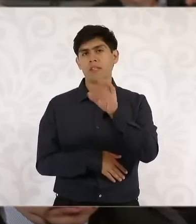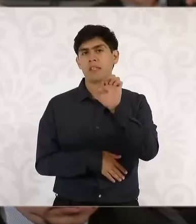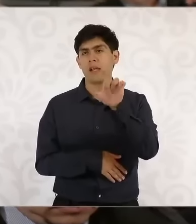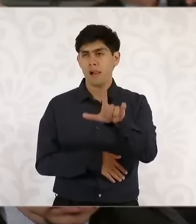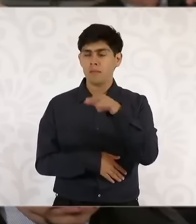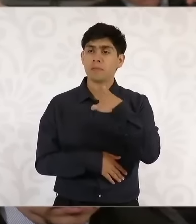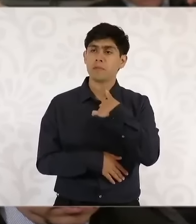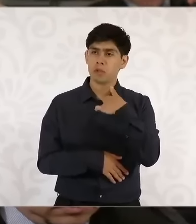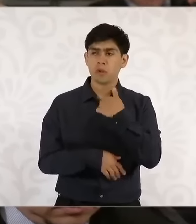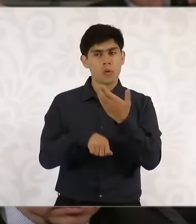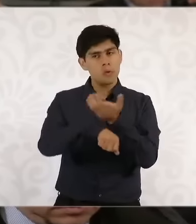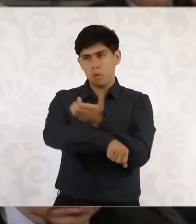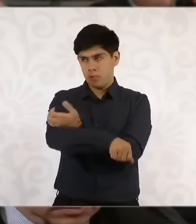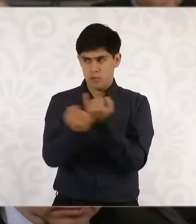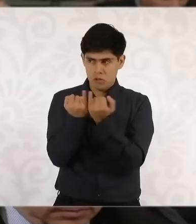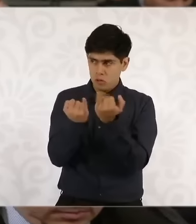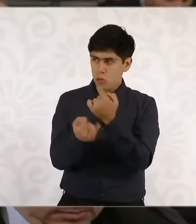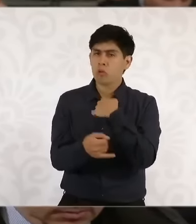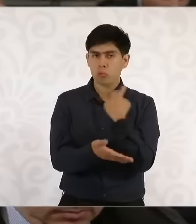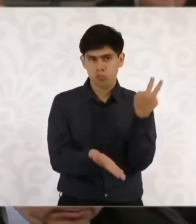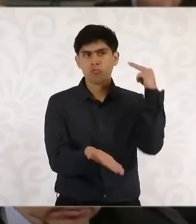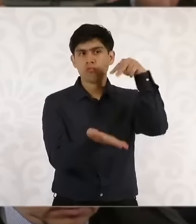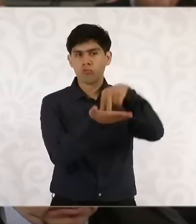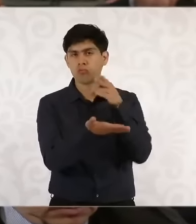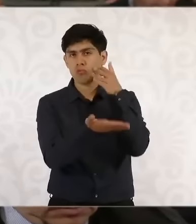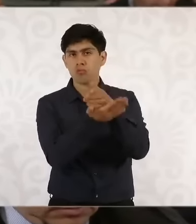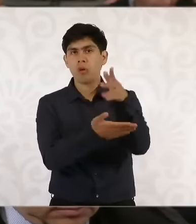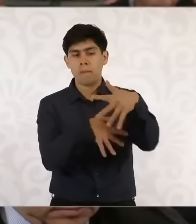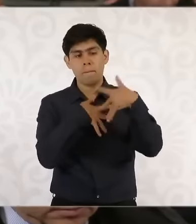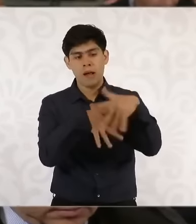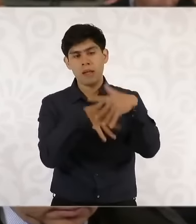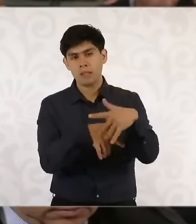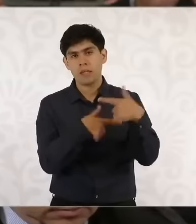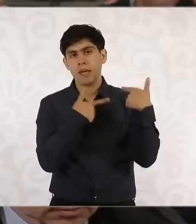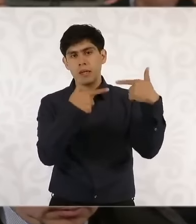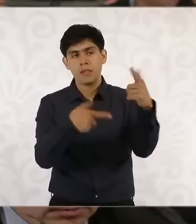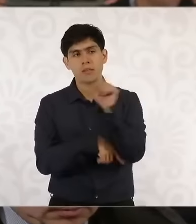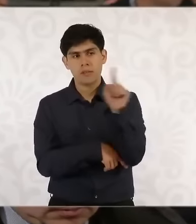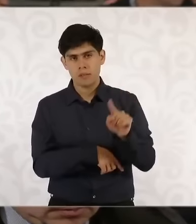la oportunidad de estar presente en la marcha de la Generación Z el día de ayer,